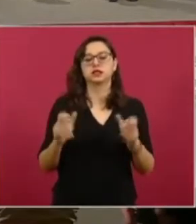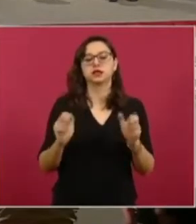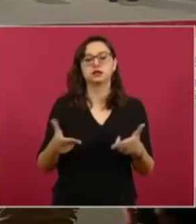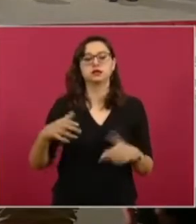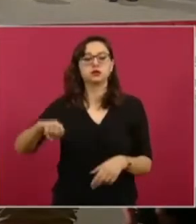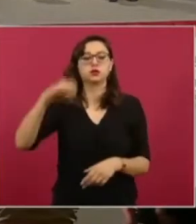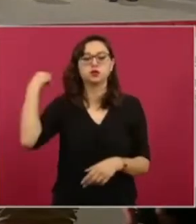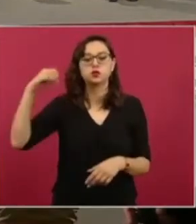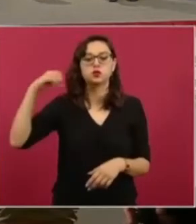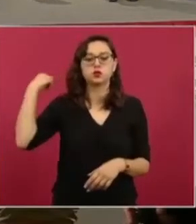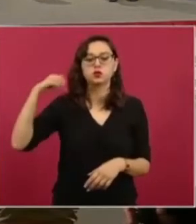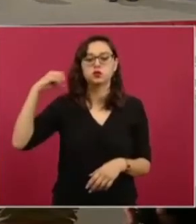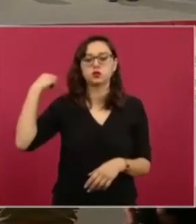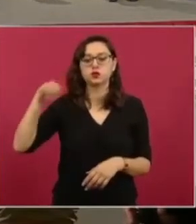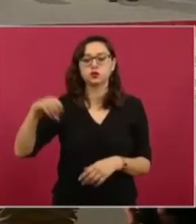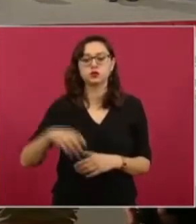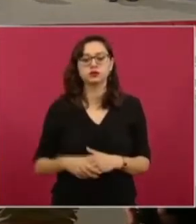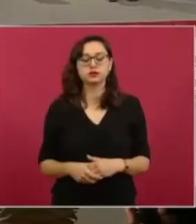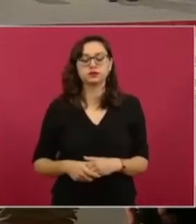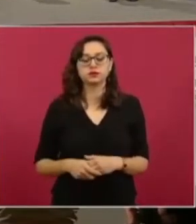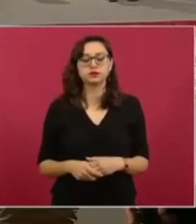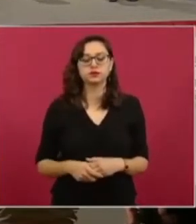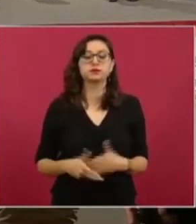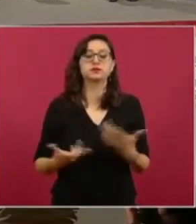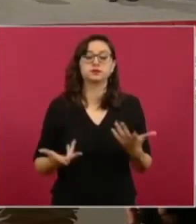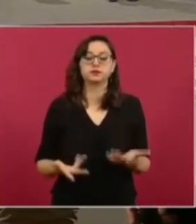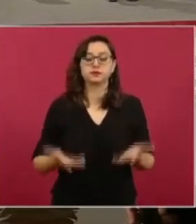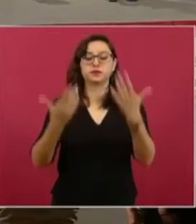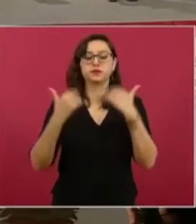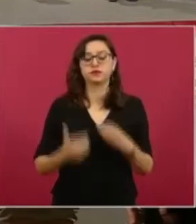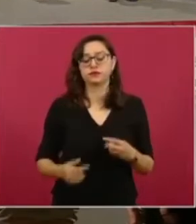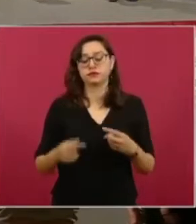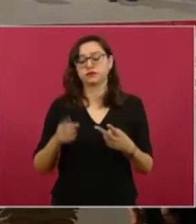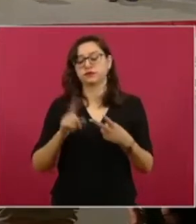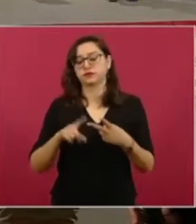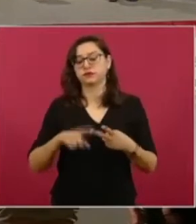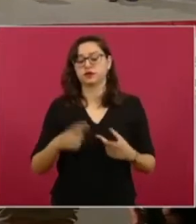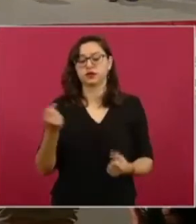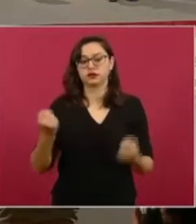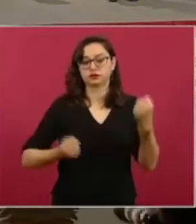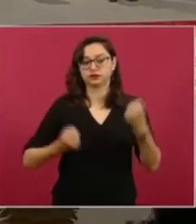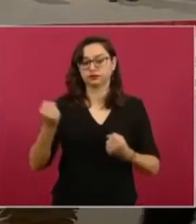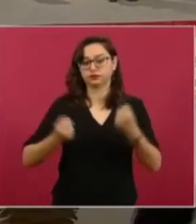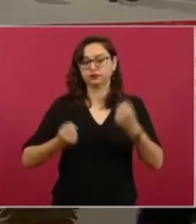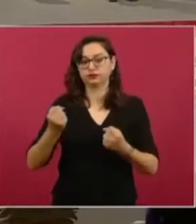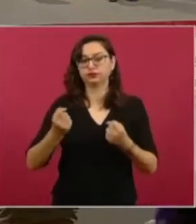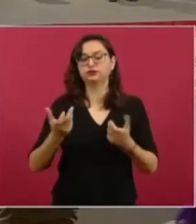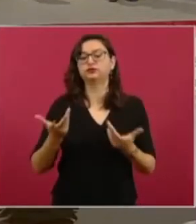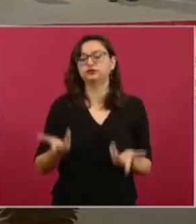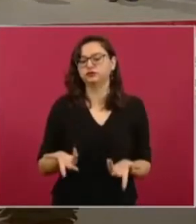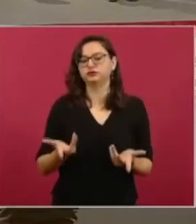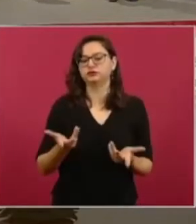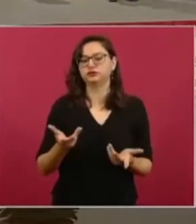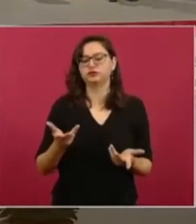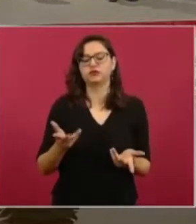Oaxaca. Por vía terrestre se hará la distribución, acudirán ahí a las instalaciones